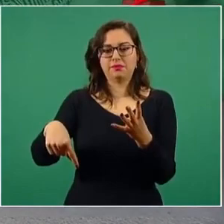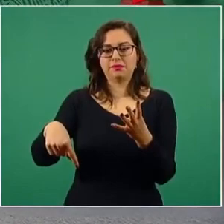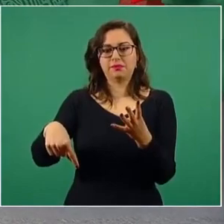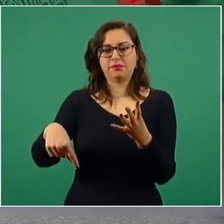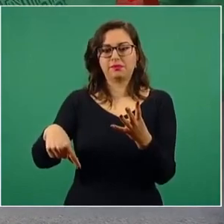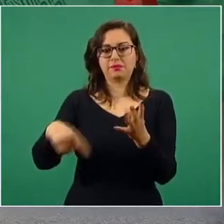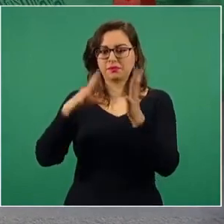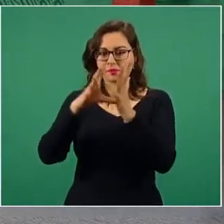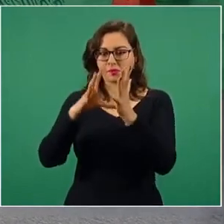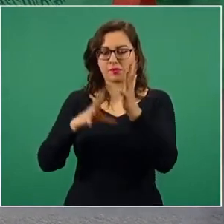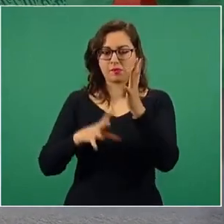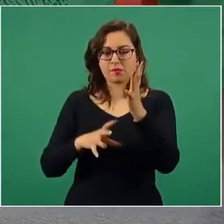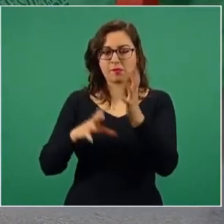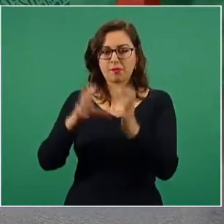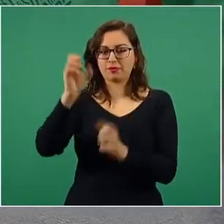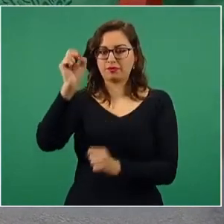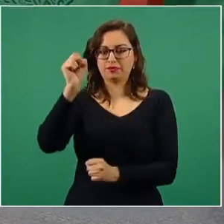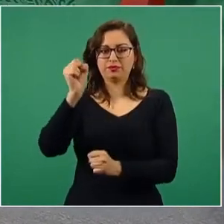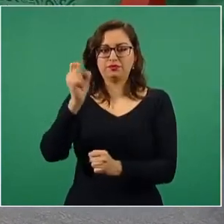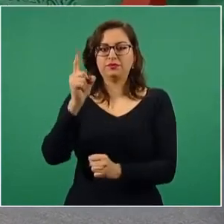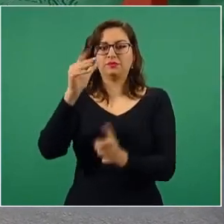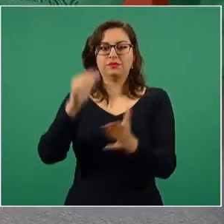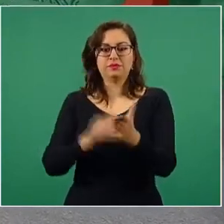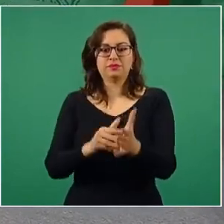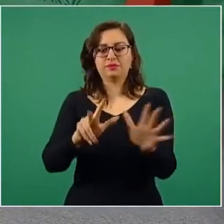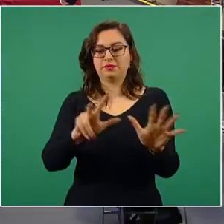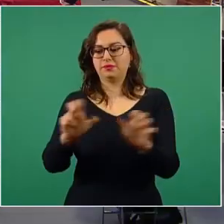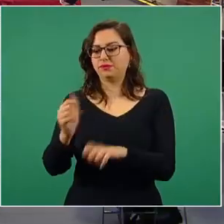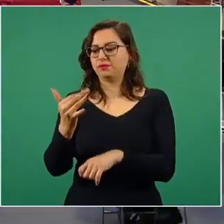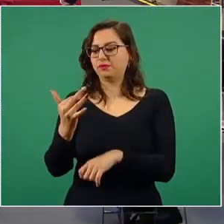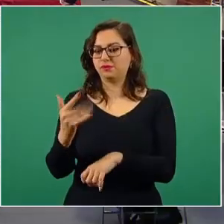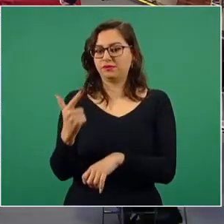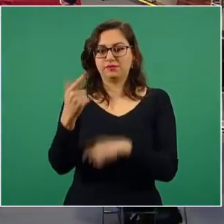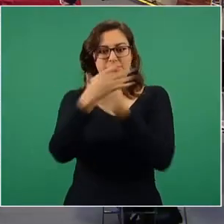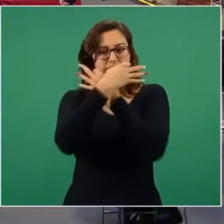proclamó la Constitución Liberal de